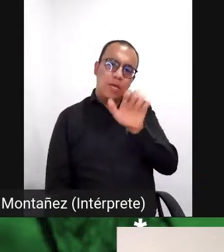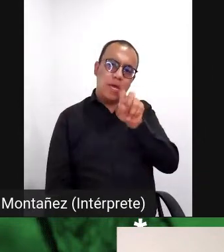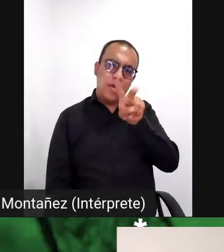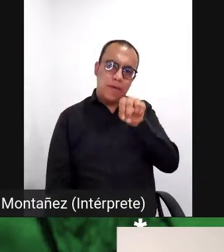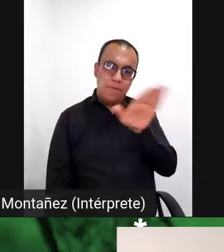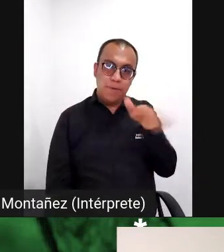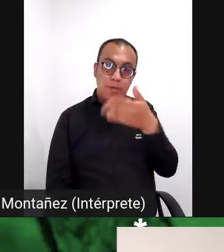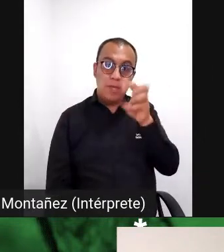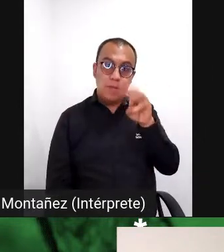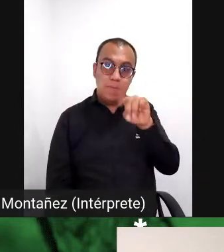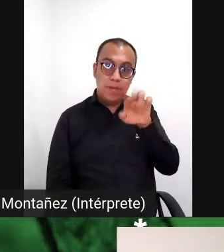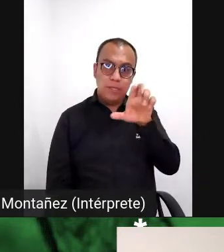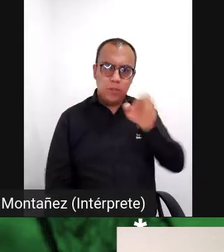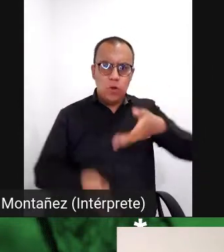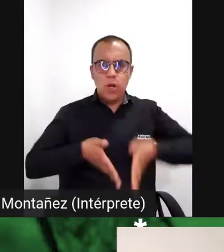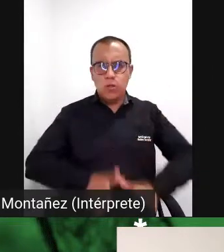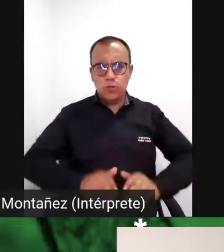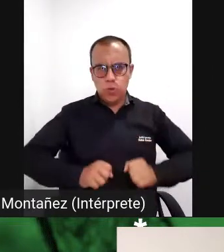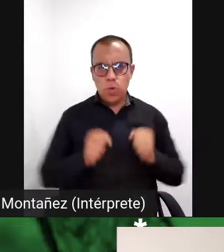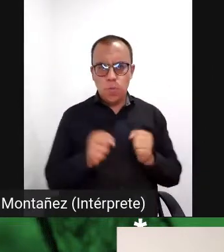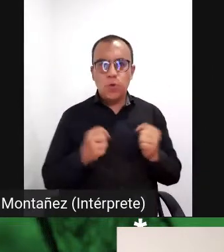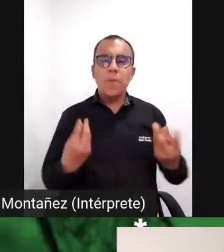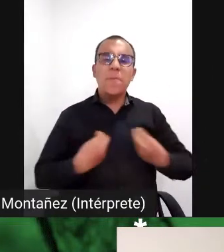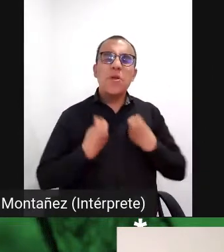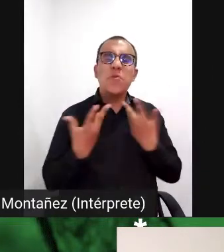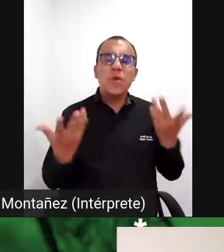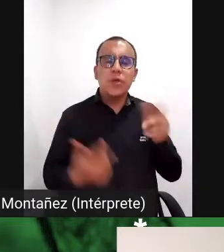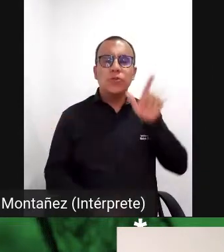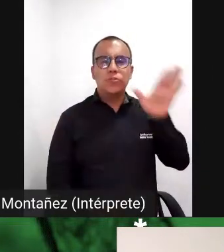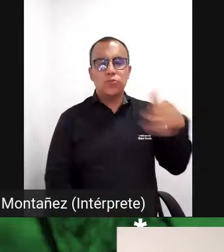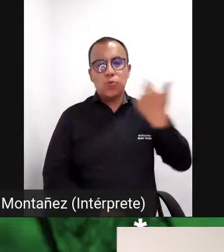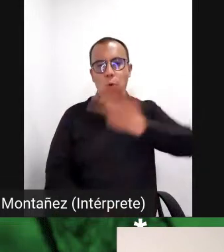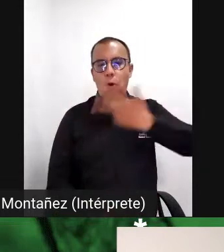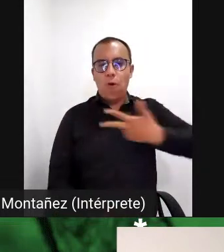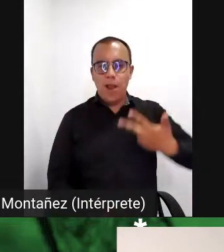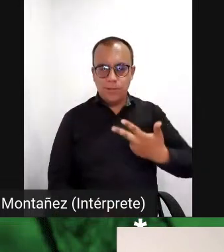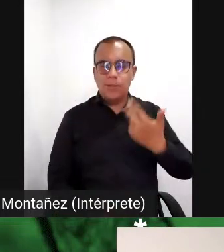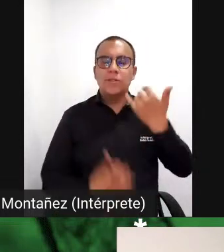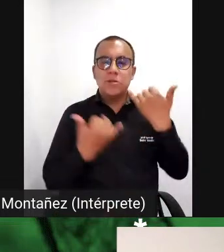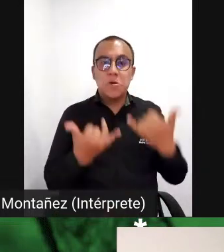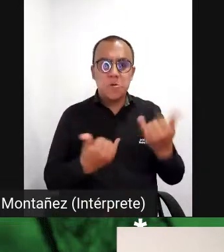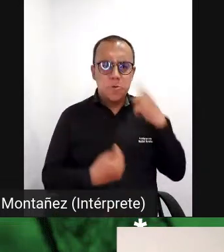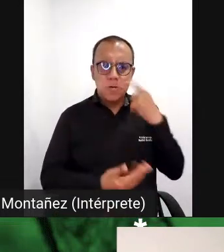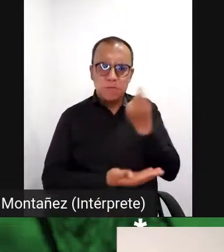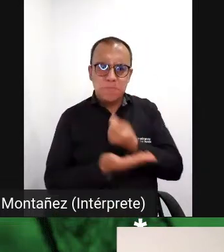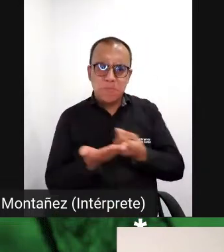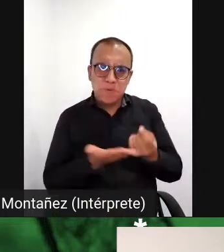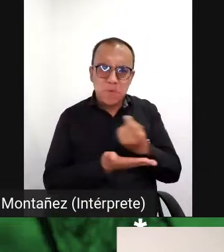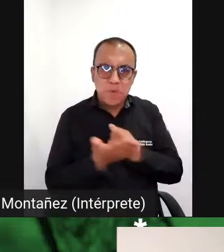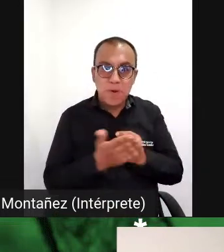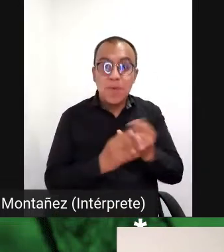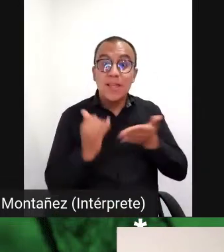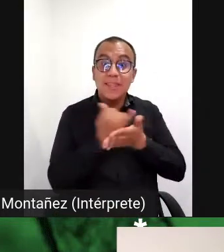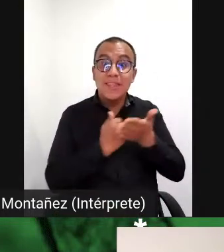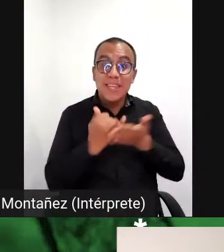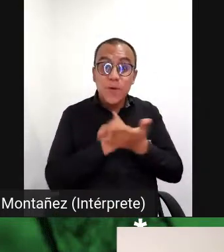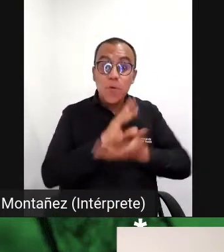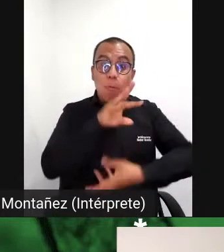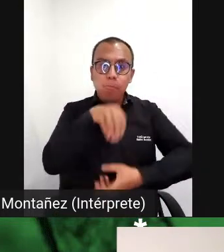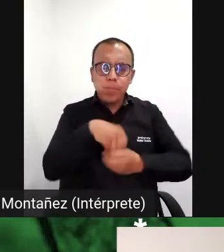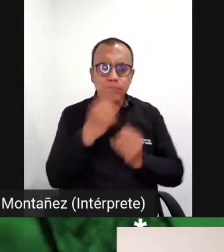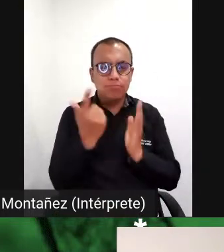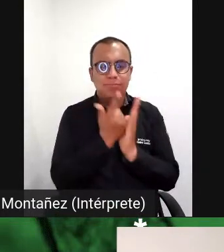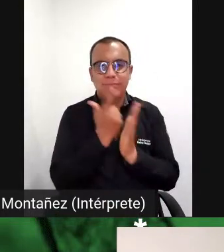que es colombiano, bogotano, pero vive en Holanda. Y él fue el que produjo esas ilustraciones, esas viñeticas que están alrededor del libro y que son un